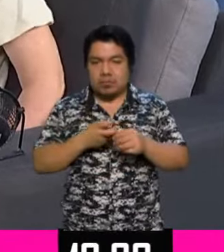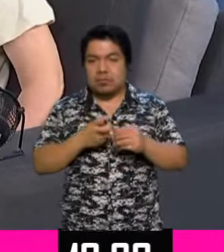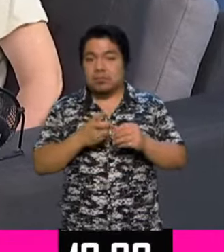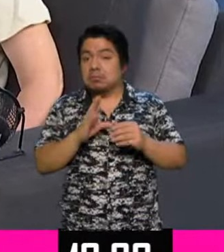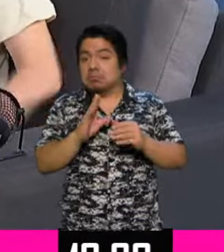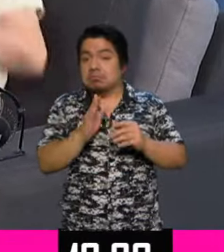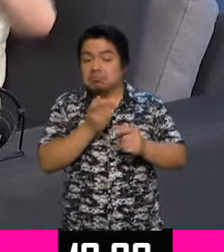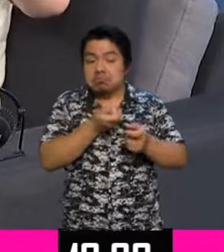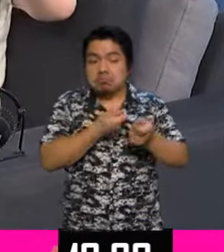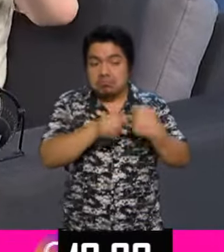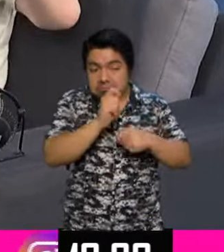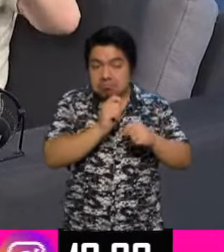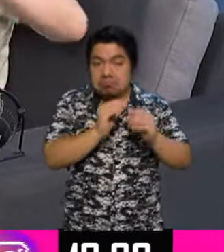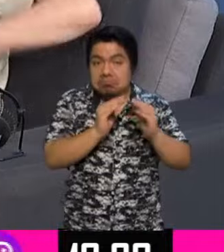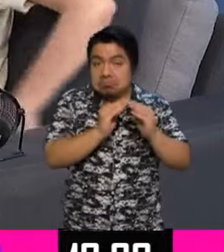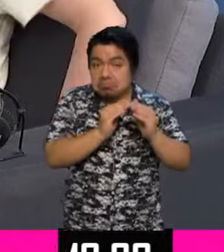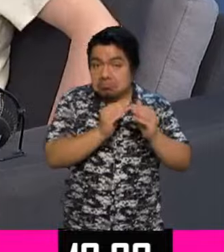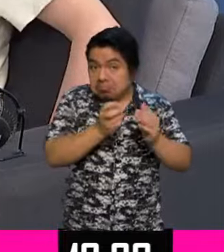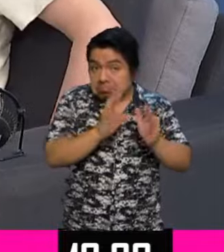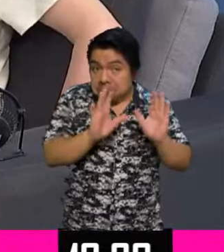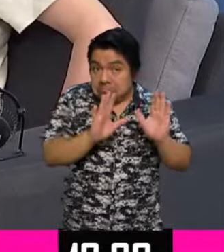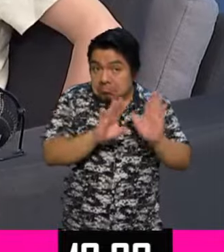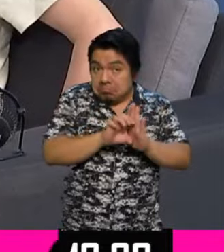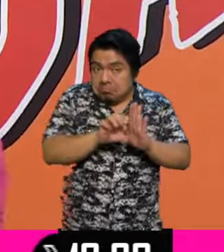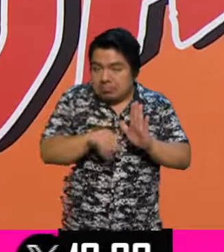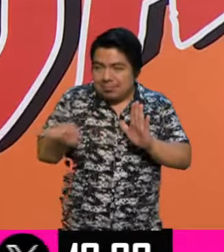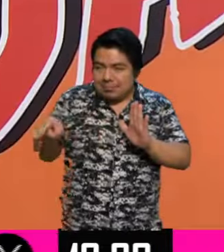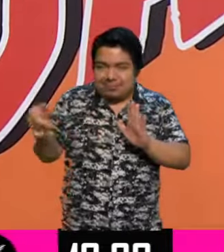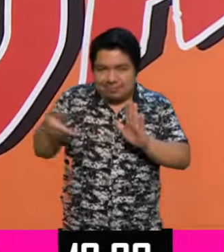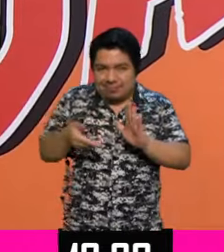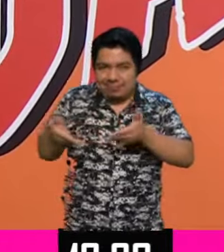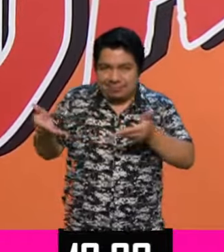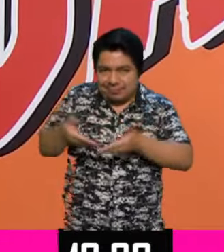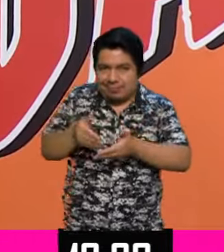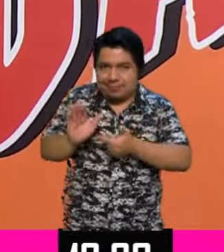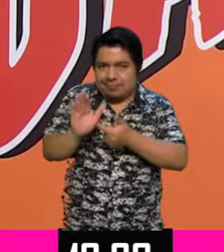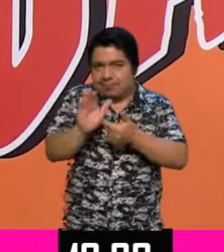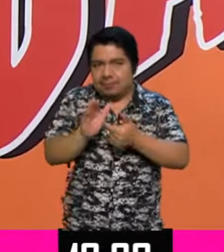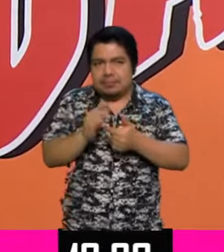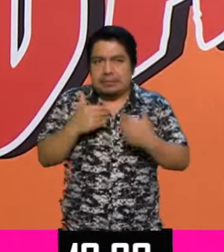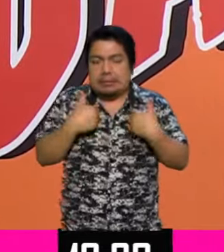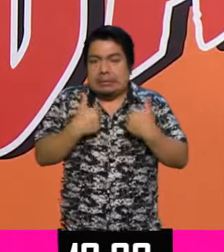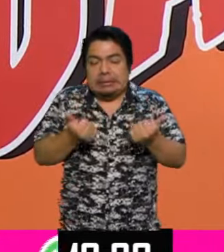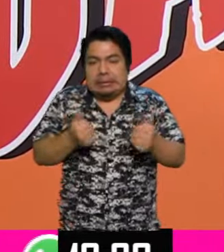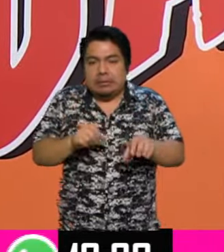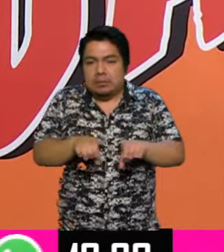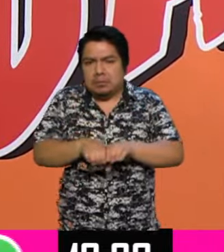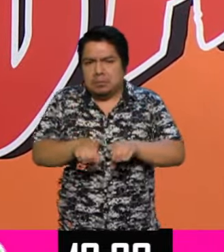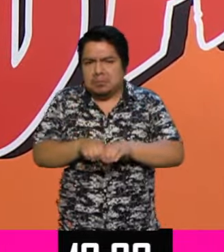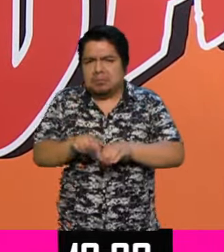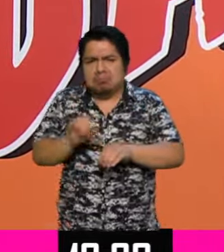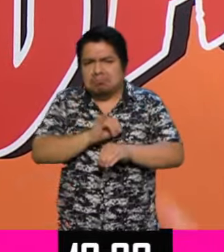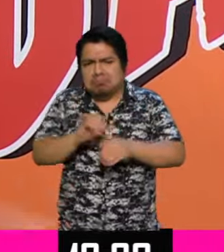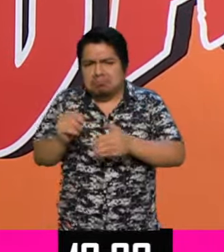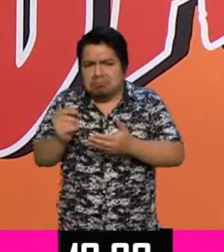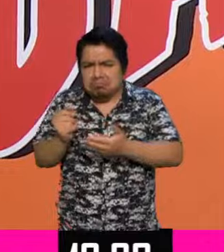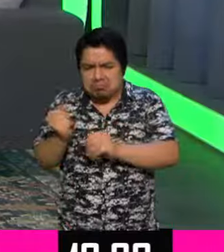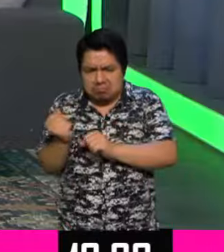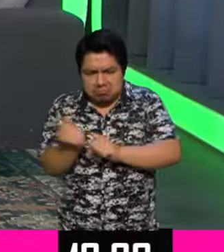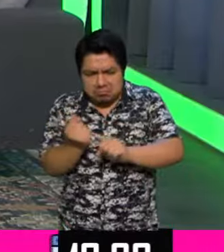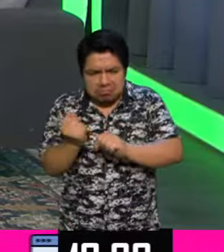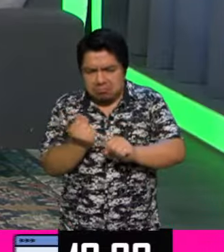por ejemplo, que es justamente lo que nos vienen a promocionar. Que yo no entiendo cómo, porque ella nunca hizo limpieza, pero bueno, ya